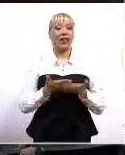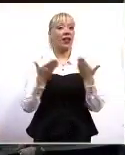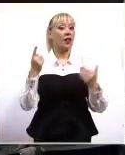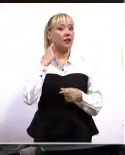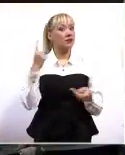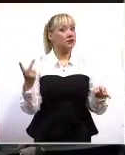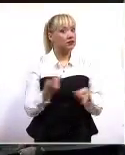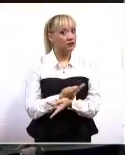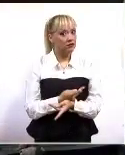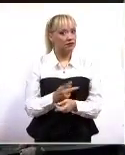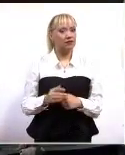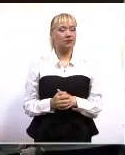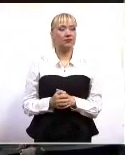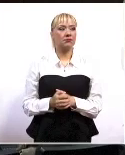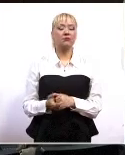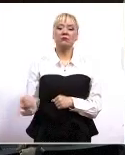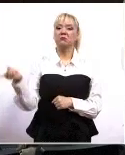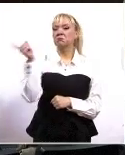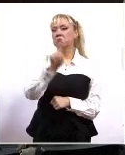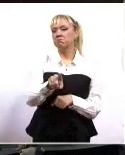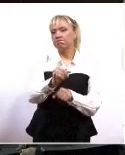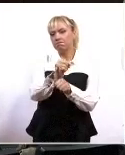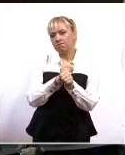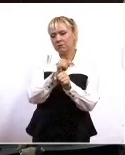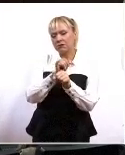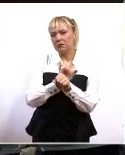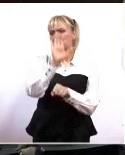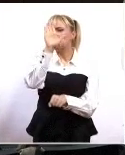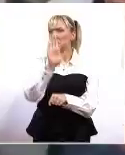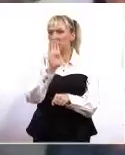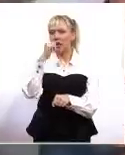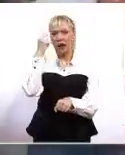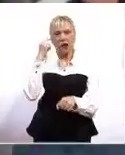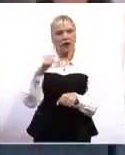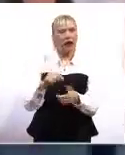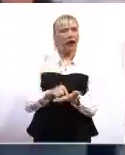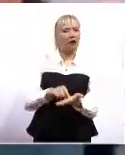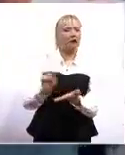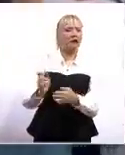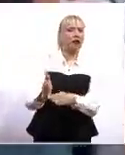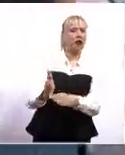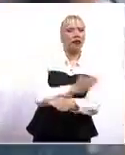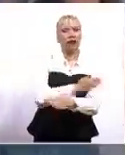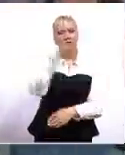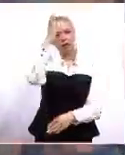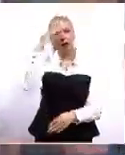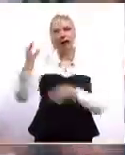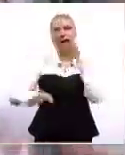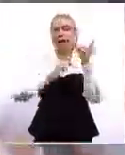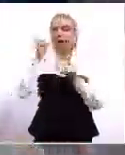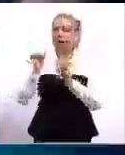Más adelante, ordenan investigar posibles actos anticipados de campaña de Marcelo Ebrard.